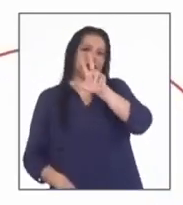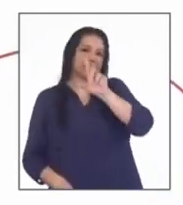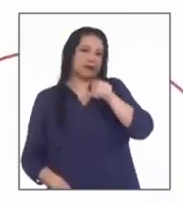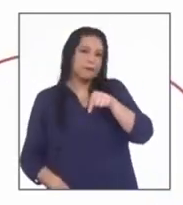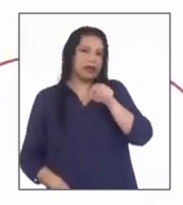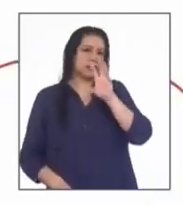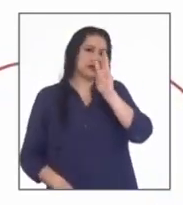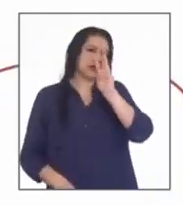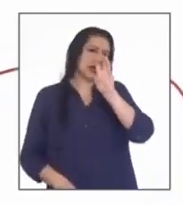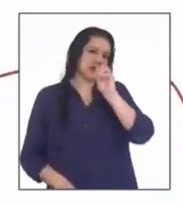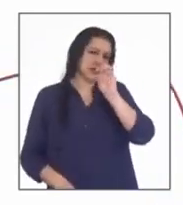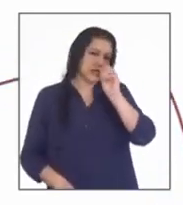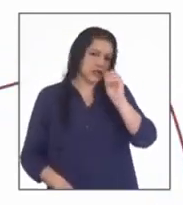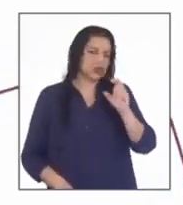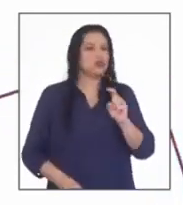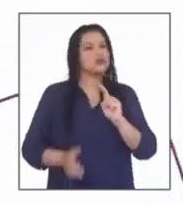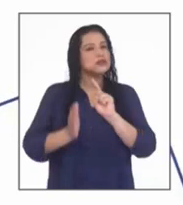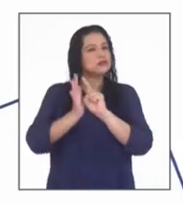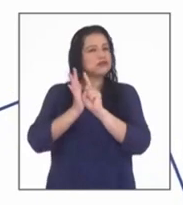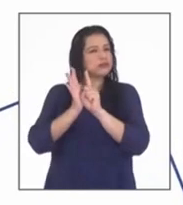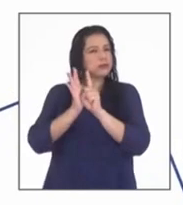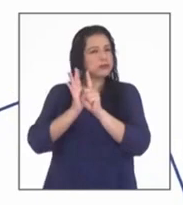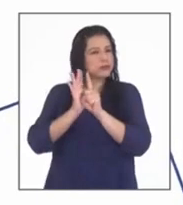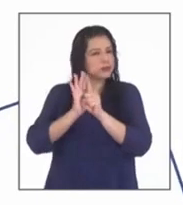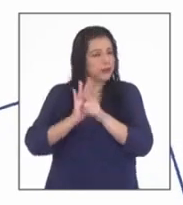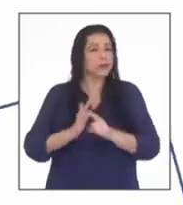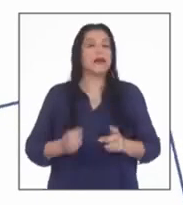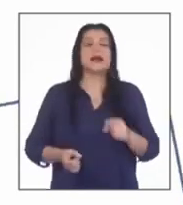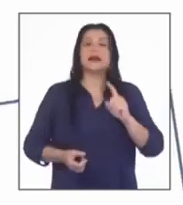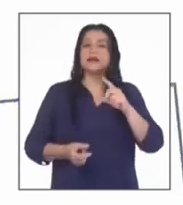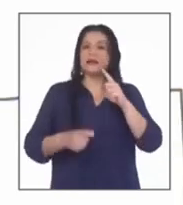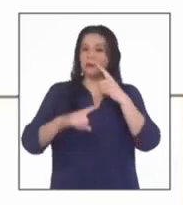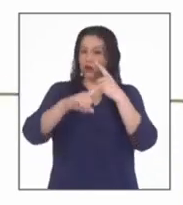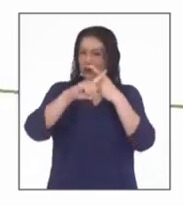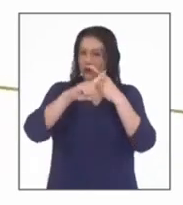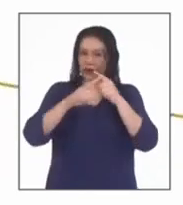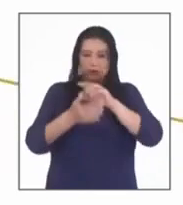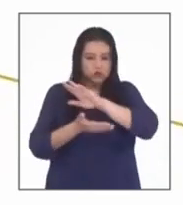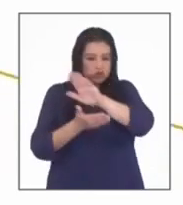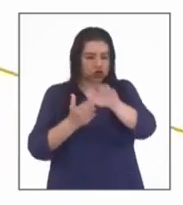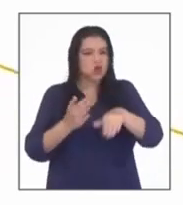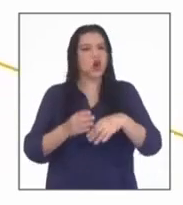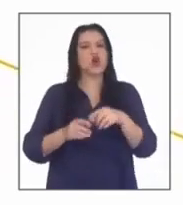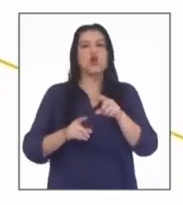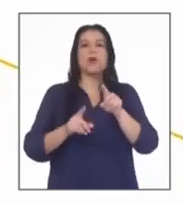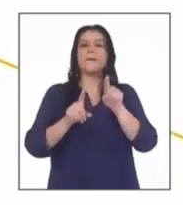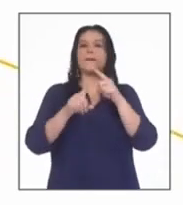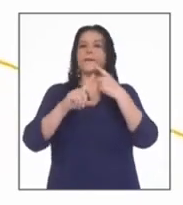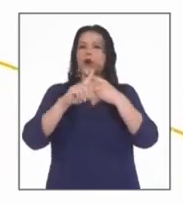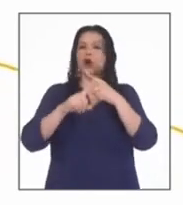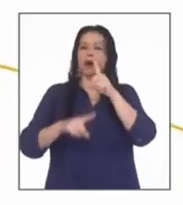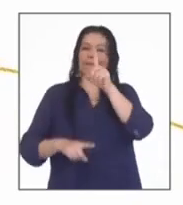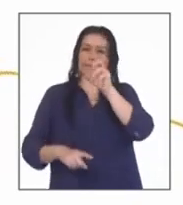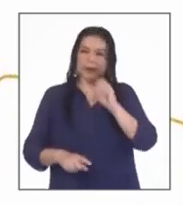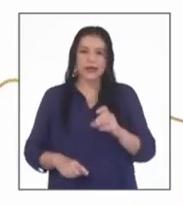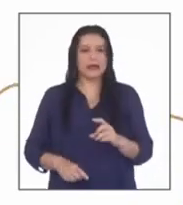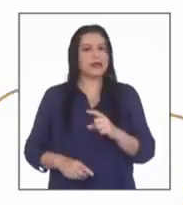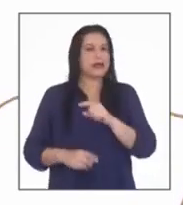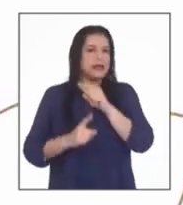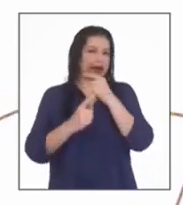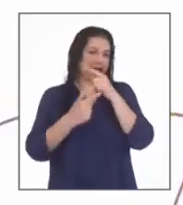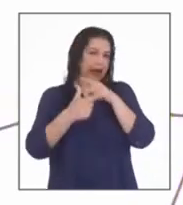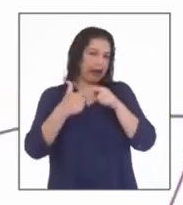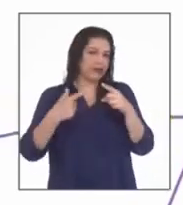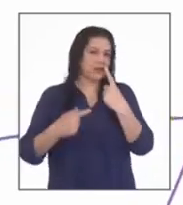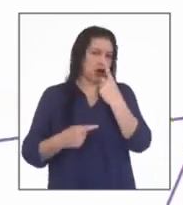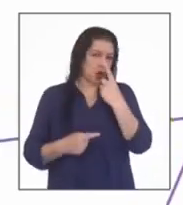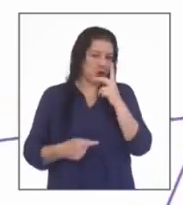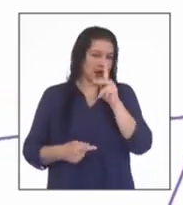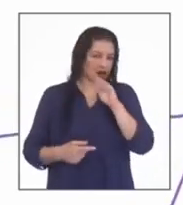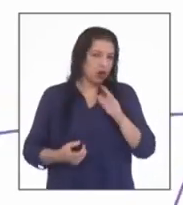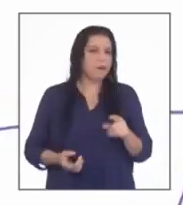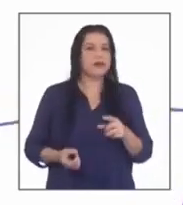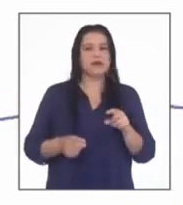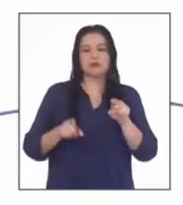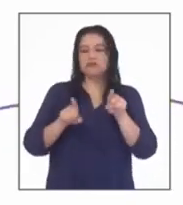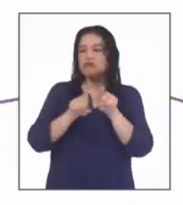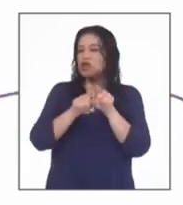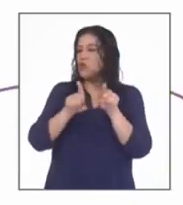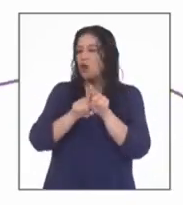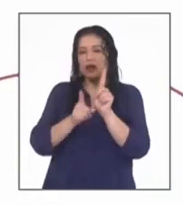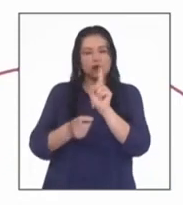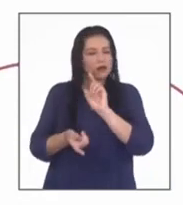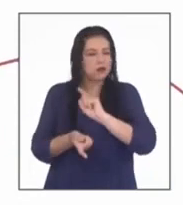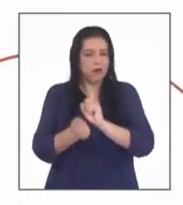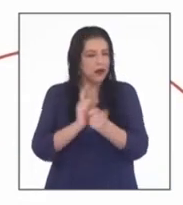3600 segundos. Es decir, si multiplicamos todo por 1000 metros entre 1 kilómetro, la expresión queda